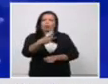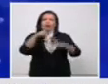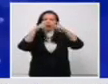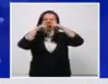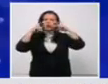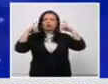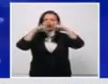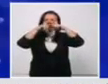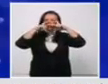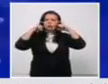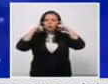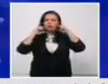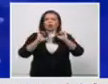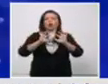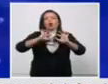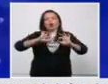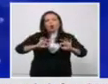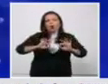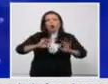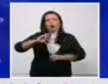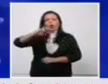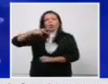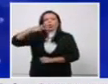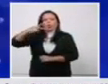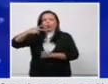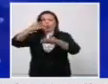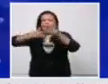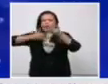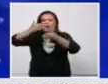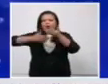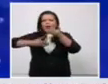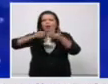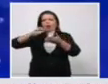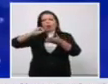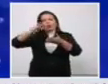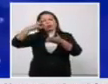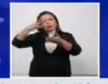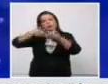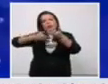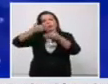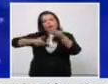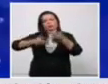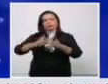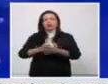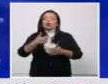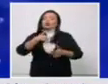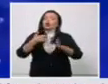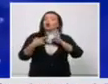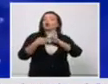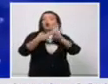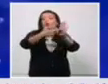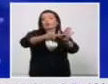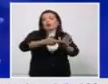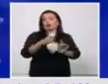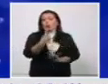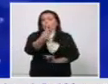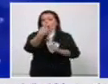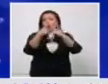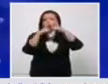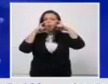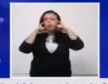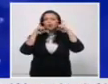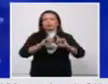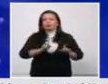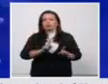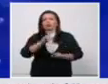capa o triple capa, realmente que se usen 2 mascarillas. Es la recomendación que podemos dar. Protección entonces